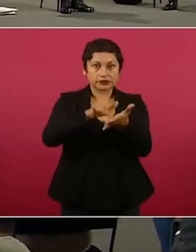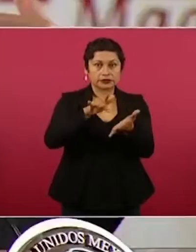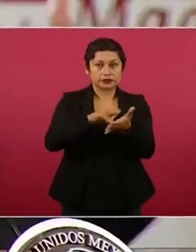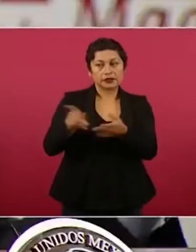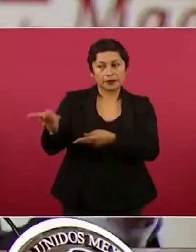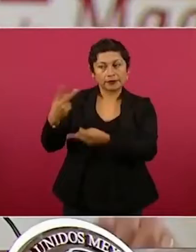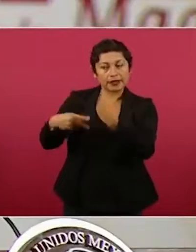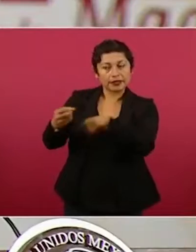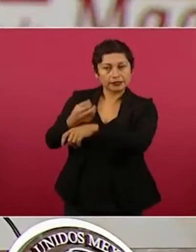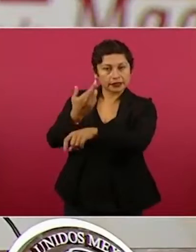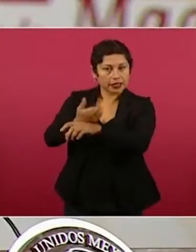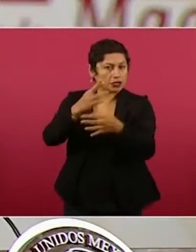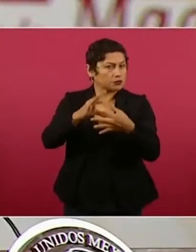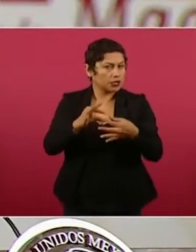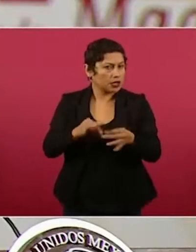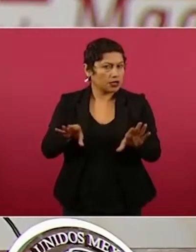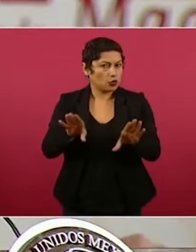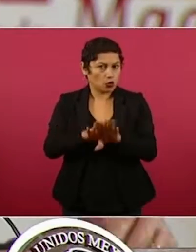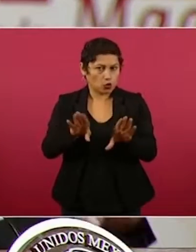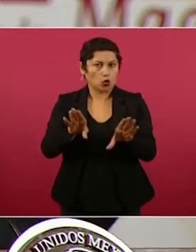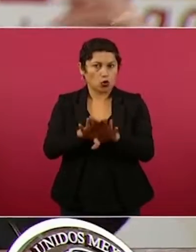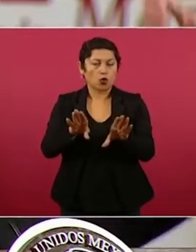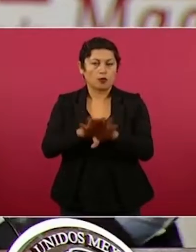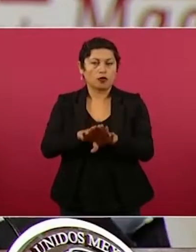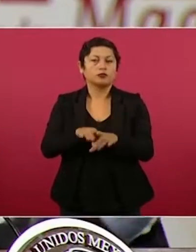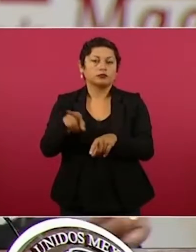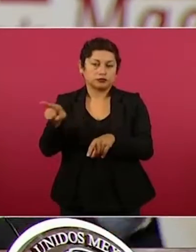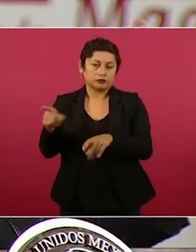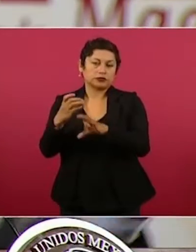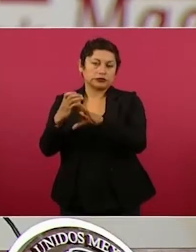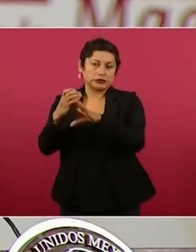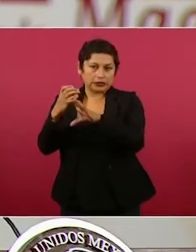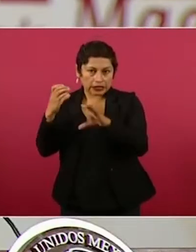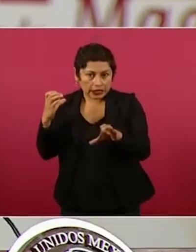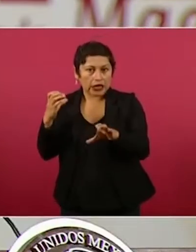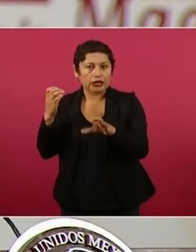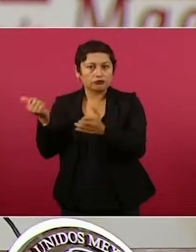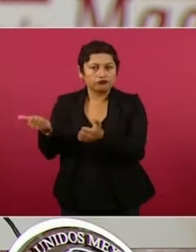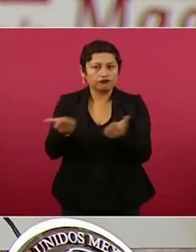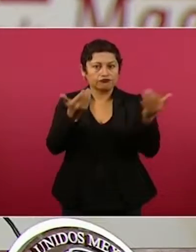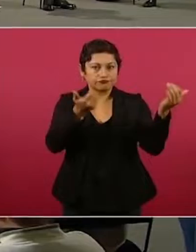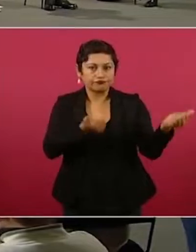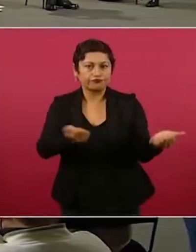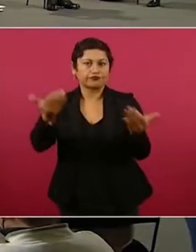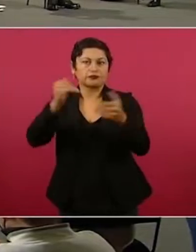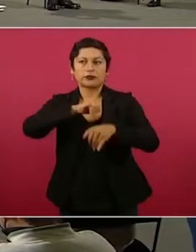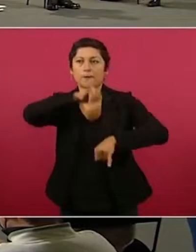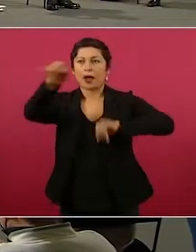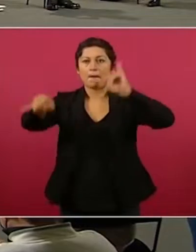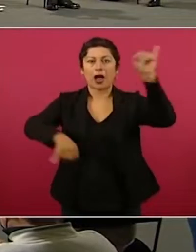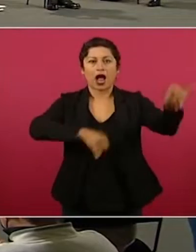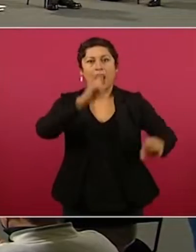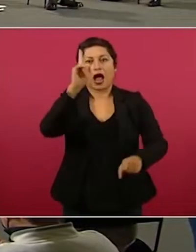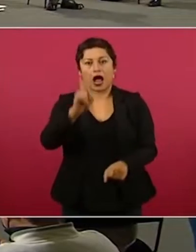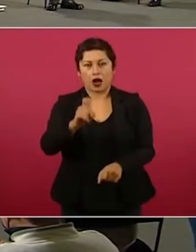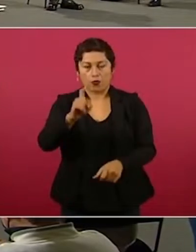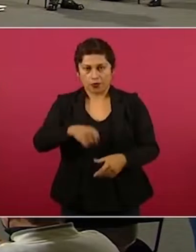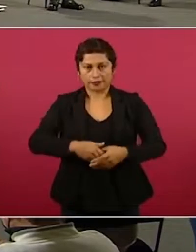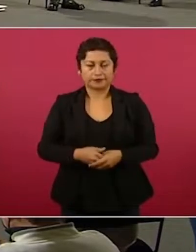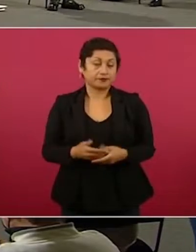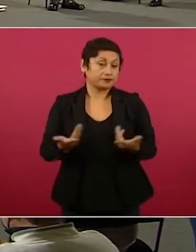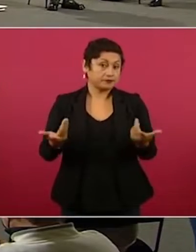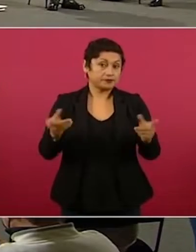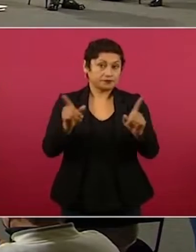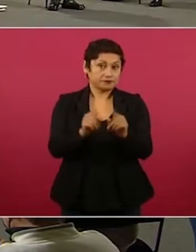de Agua Potable y el Gobierno Estatal, se garantice el acceso al agua potable de calidad en 18 municipios de la zona metropolitana